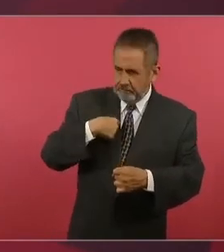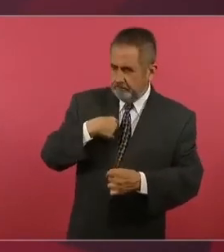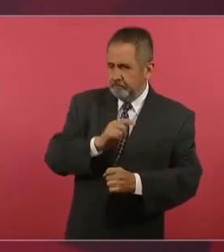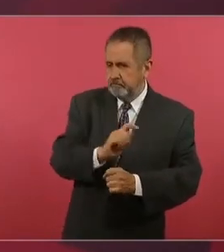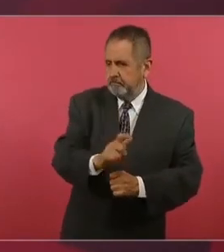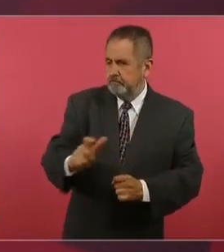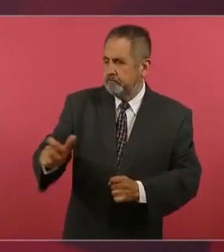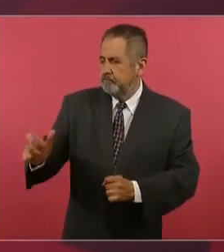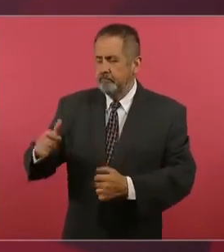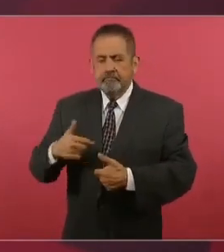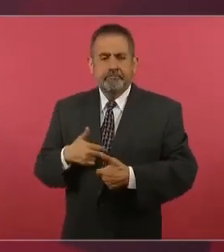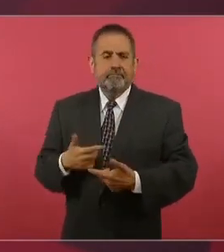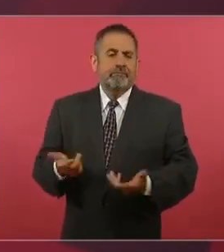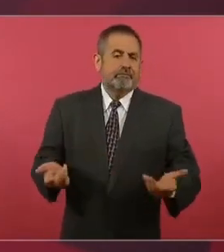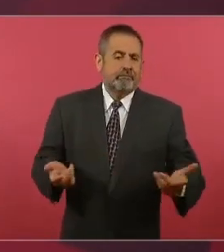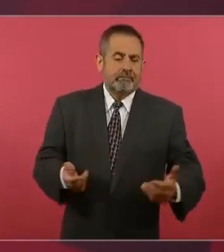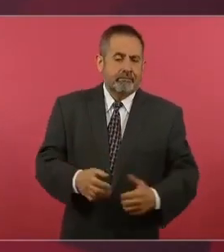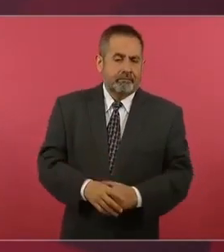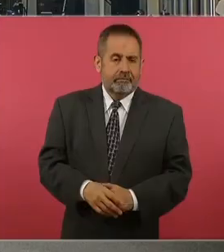y